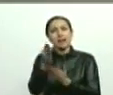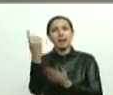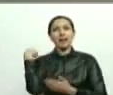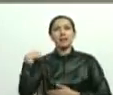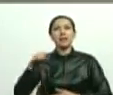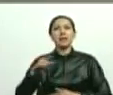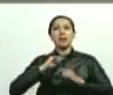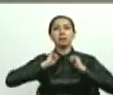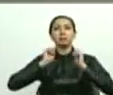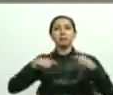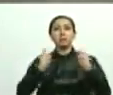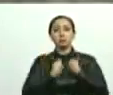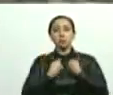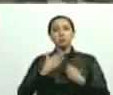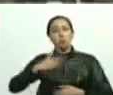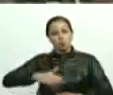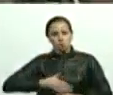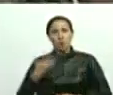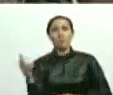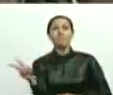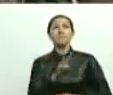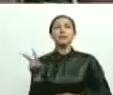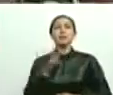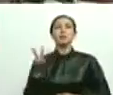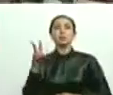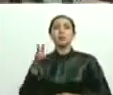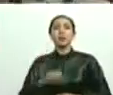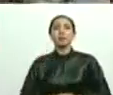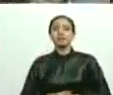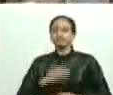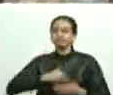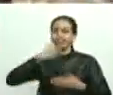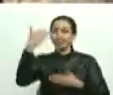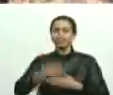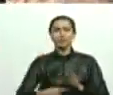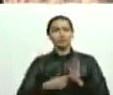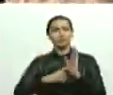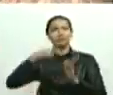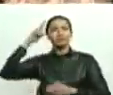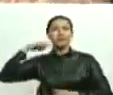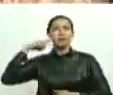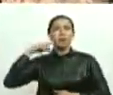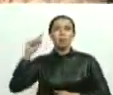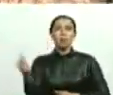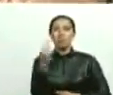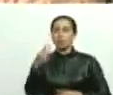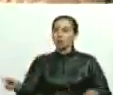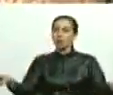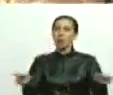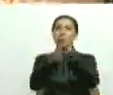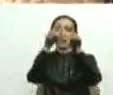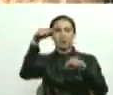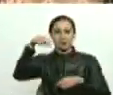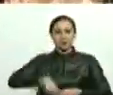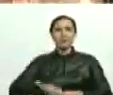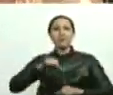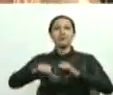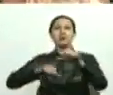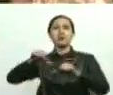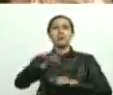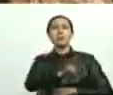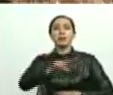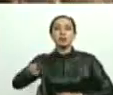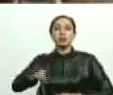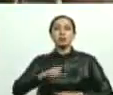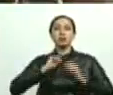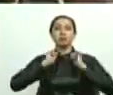¡Sí se puede, Venezuela! Aristóbulo va al frente, negro primero del siglo XXI. Va